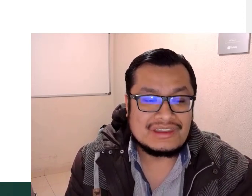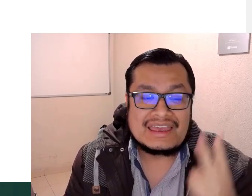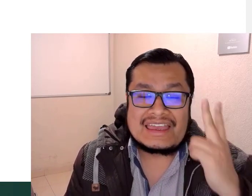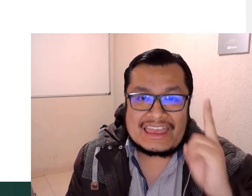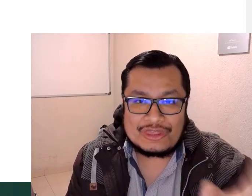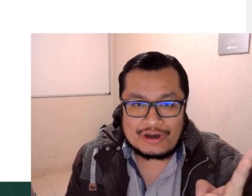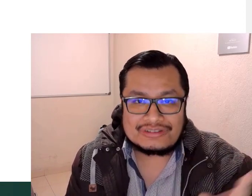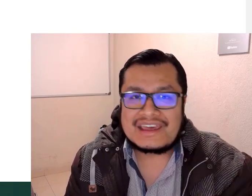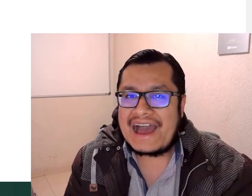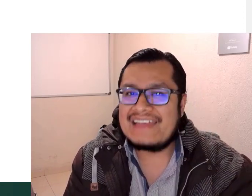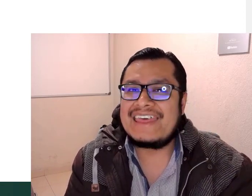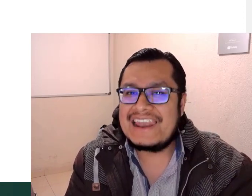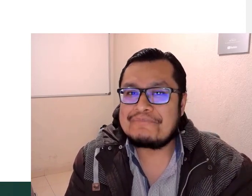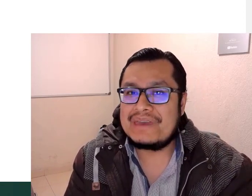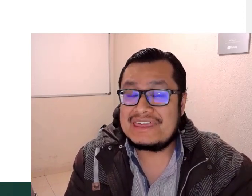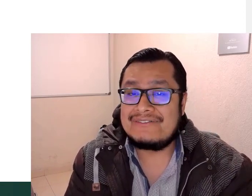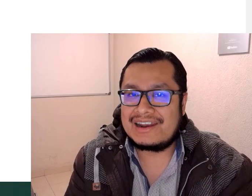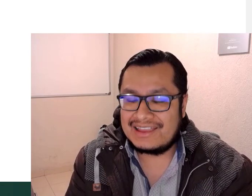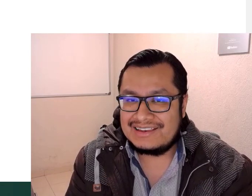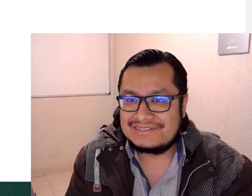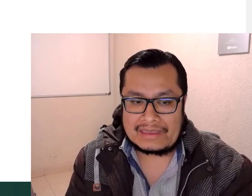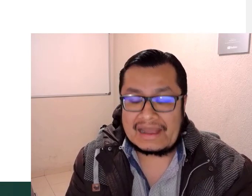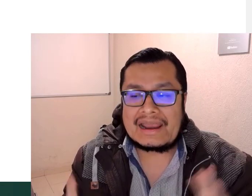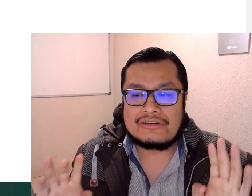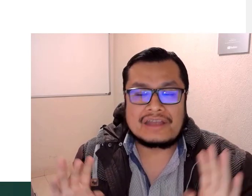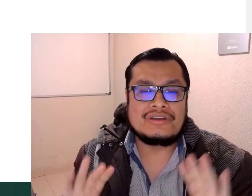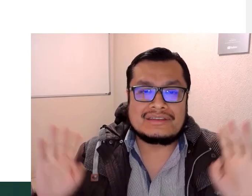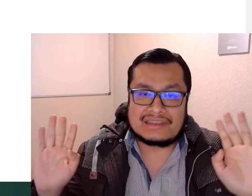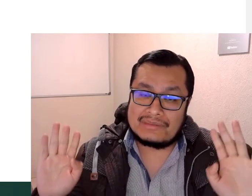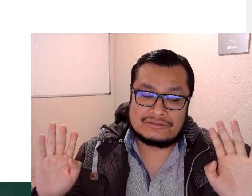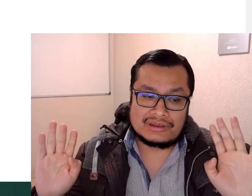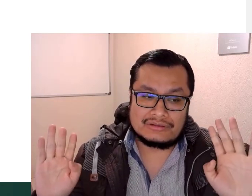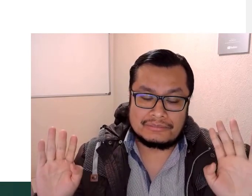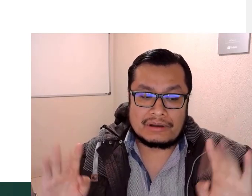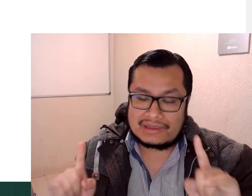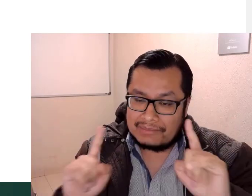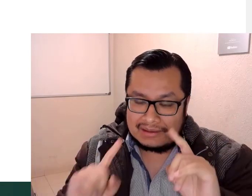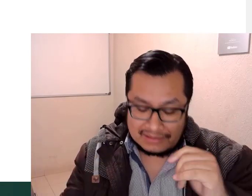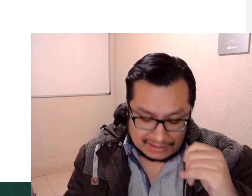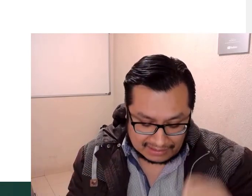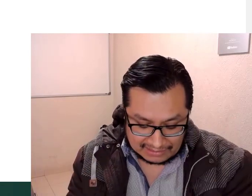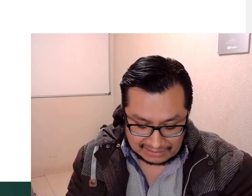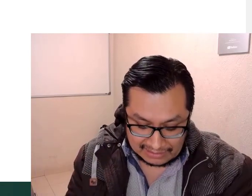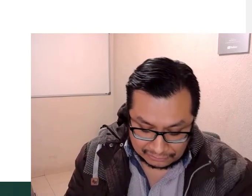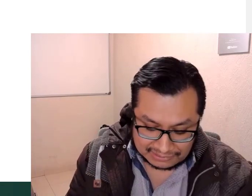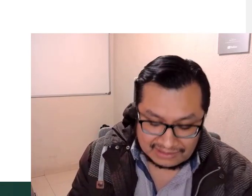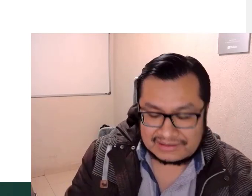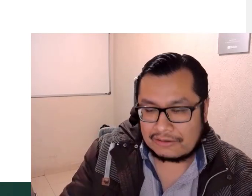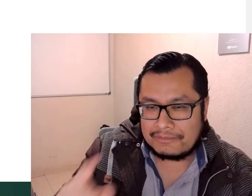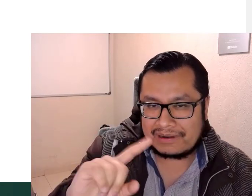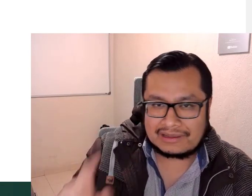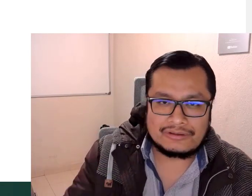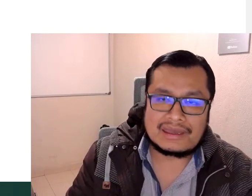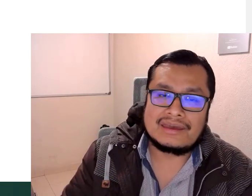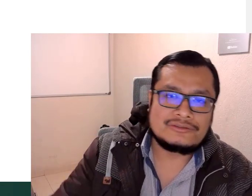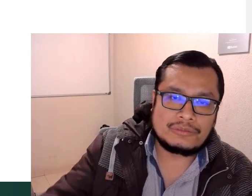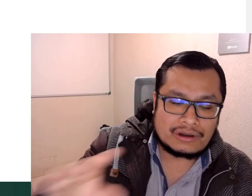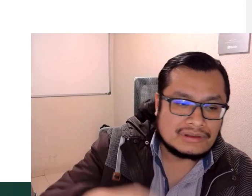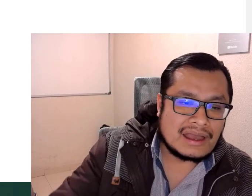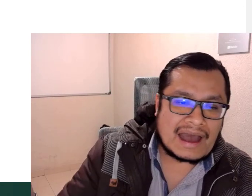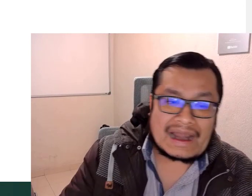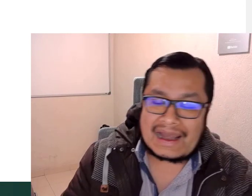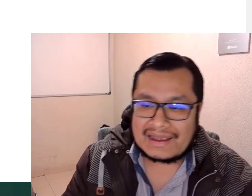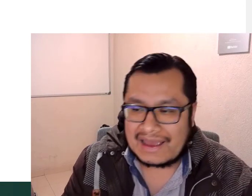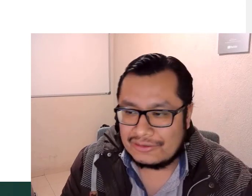educación y 2a de la piña bernal qué raro que no las están mencionando pero también en redes sociales están compartiendo que